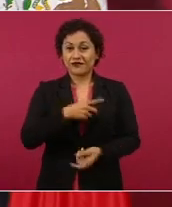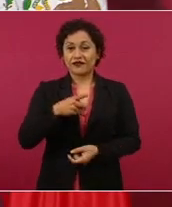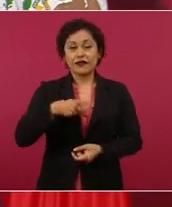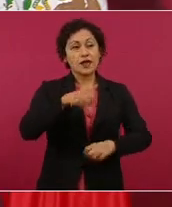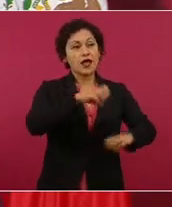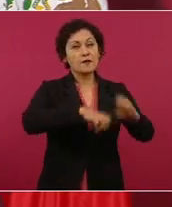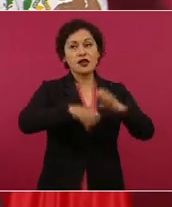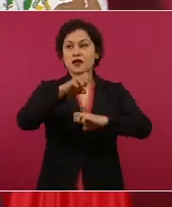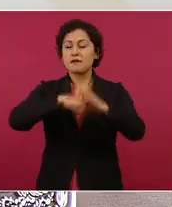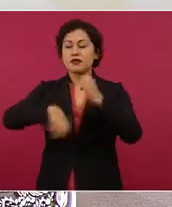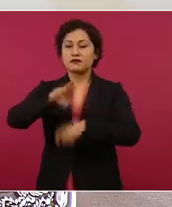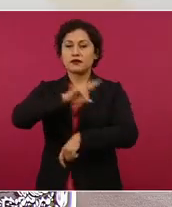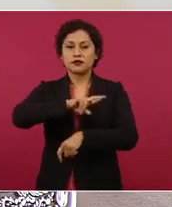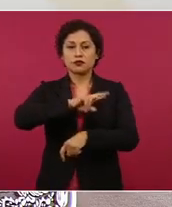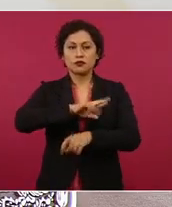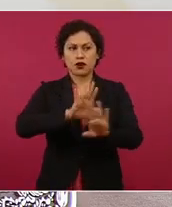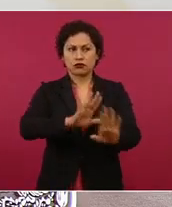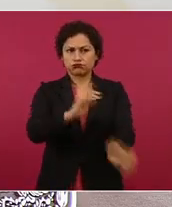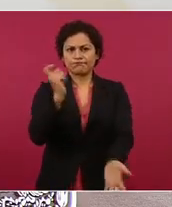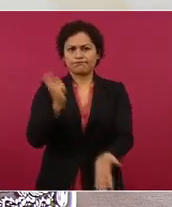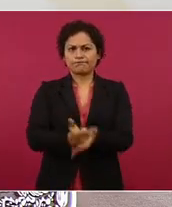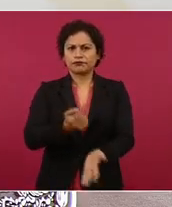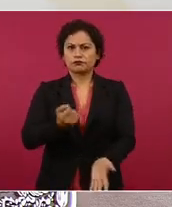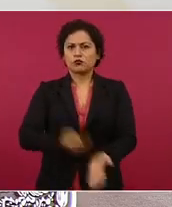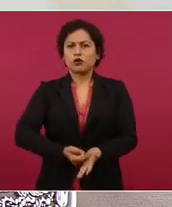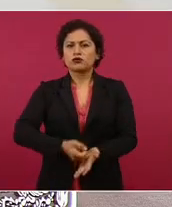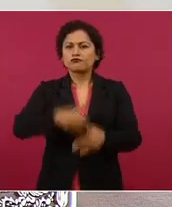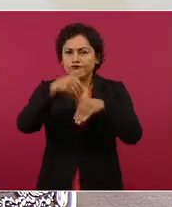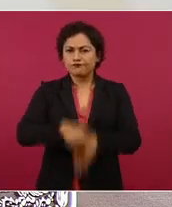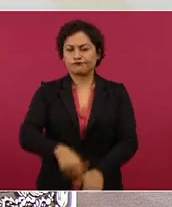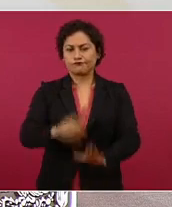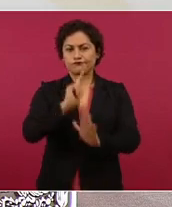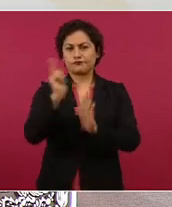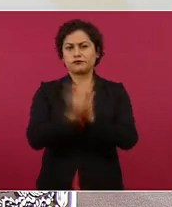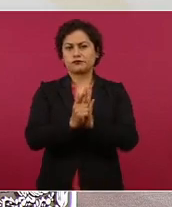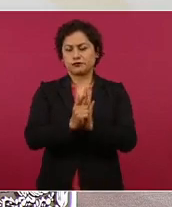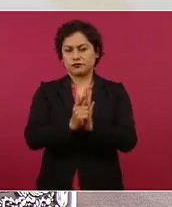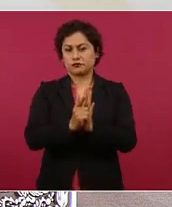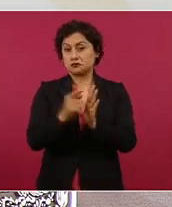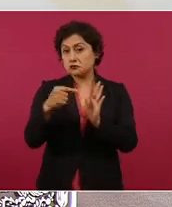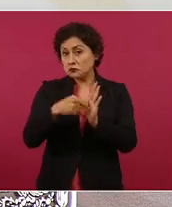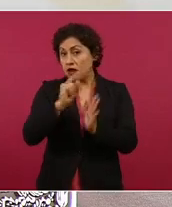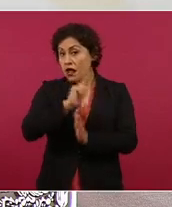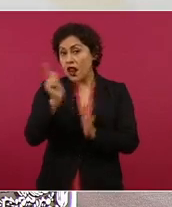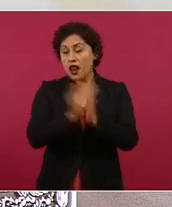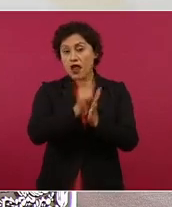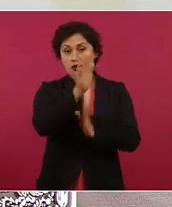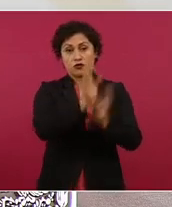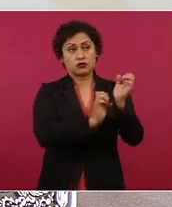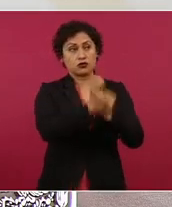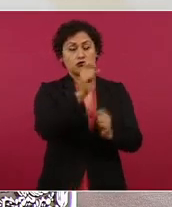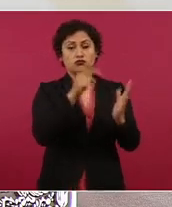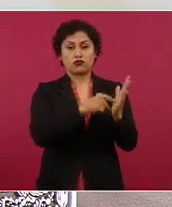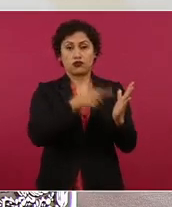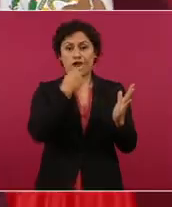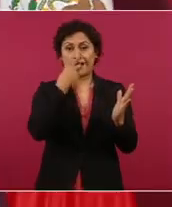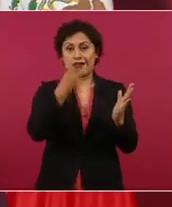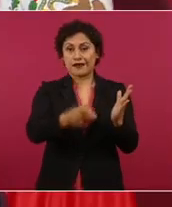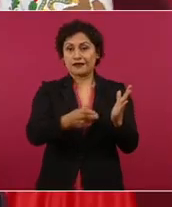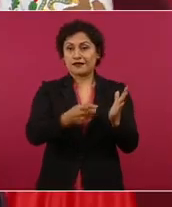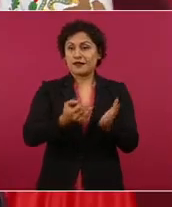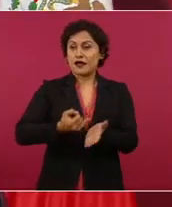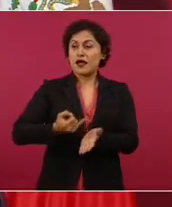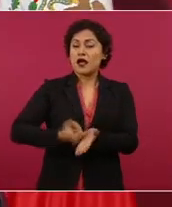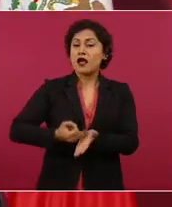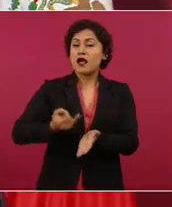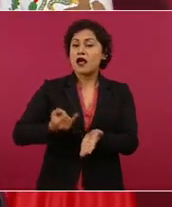Y ya eso está resuelto, porque de acuerdo a la Constitución está prohibido condonar